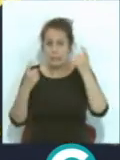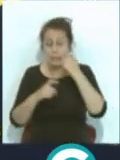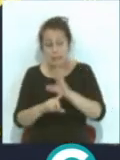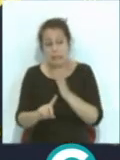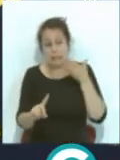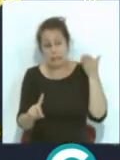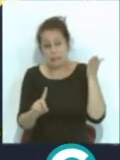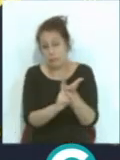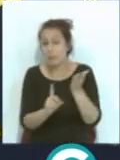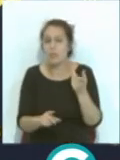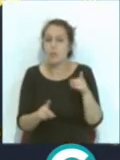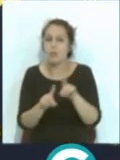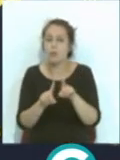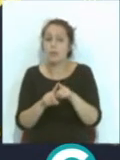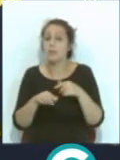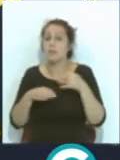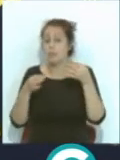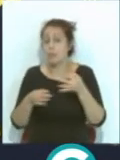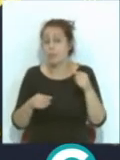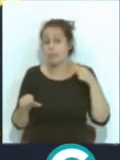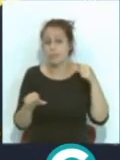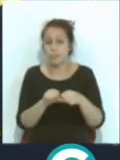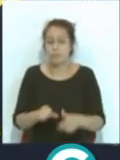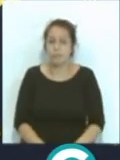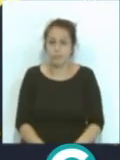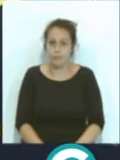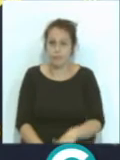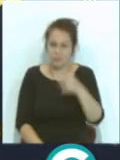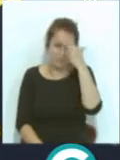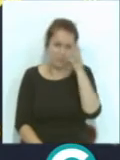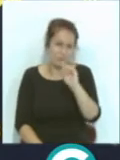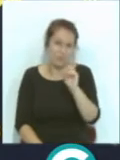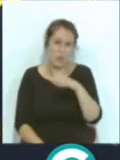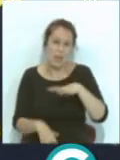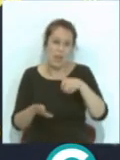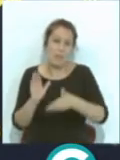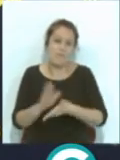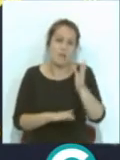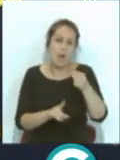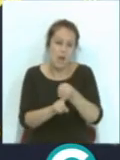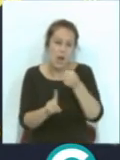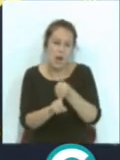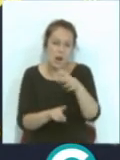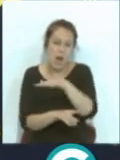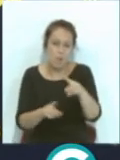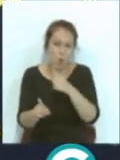daño, como hemos hecho siempre. No me imagino a un Cádiz saliendo a presionarle a campo